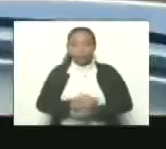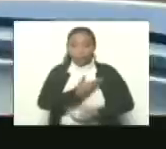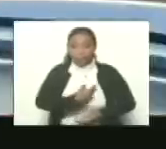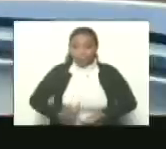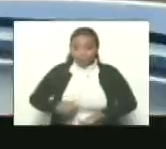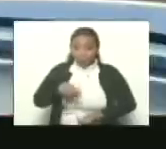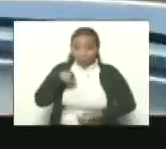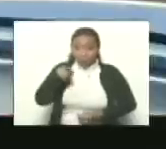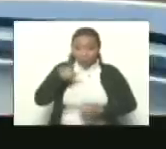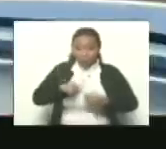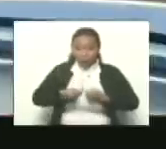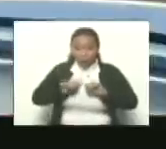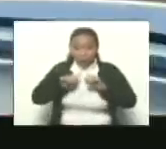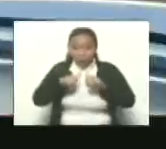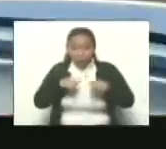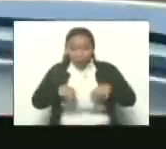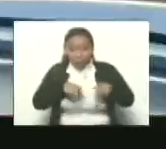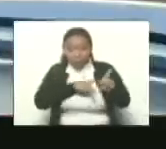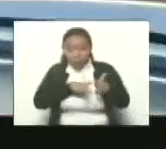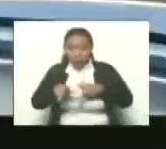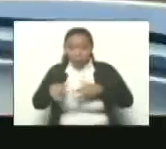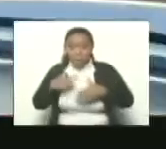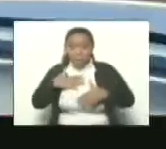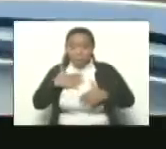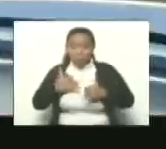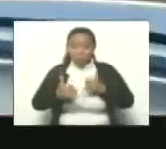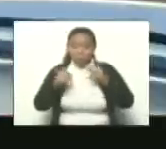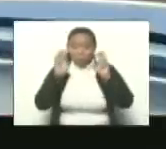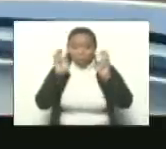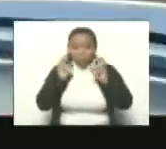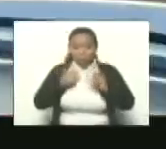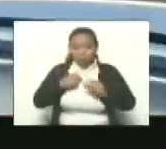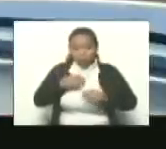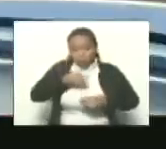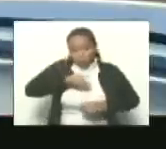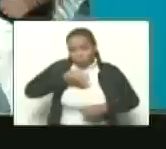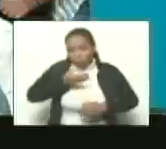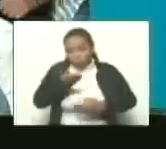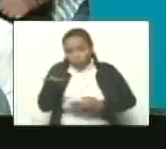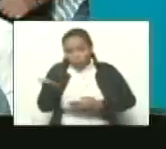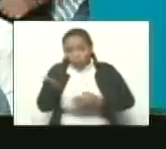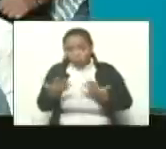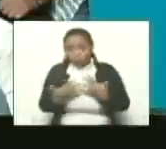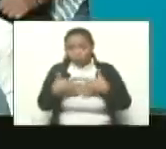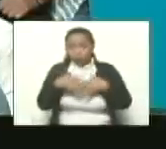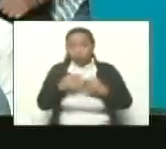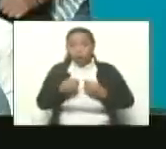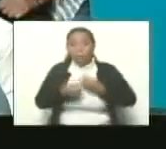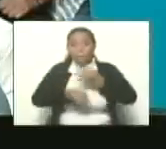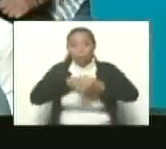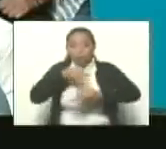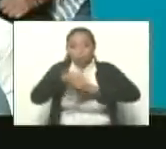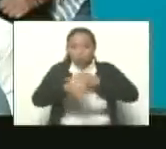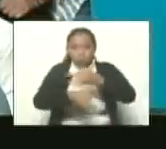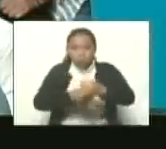al inicio del programa, este es mi último punto, en la introducción usted dijo que